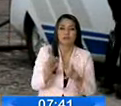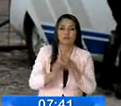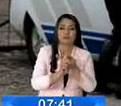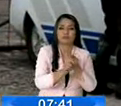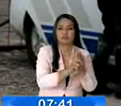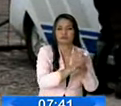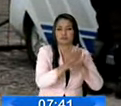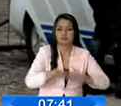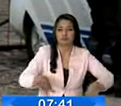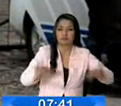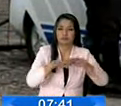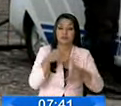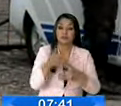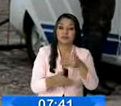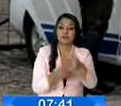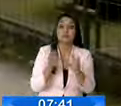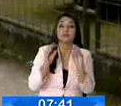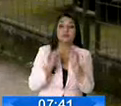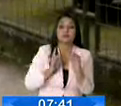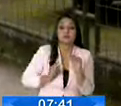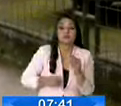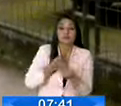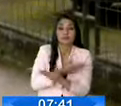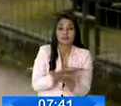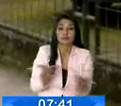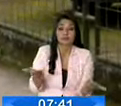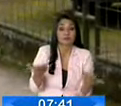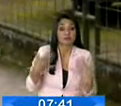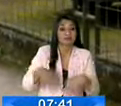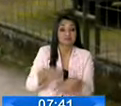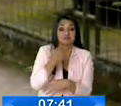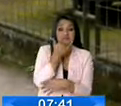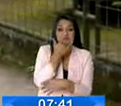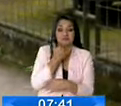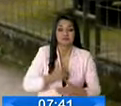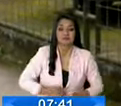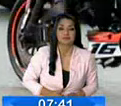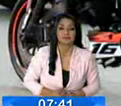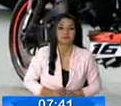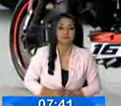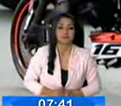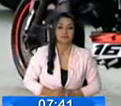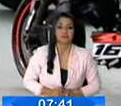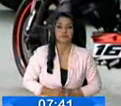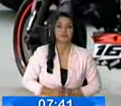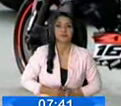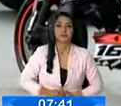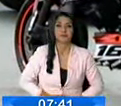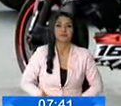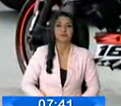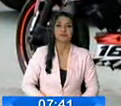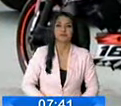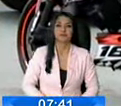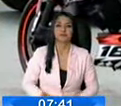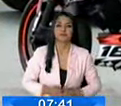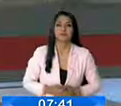las próximas horas se ampliarían detalles de este millonario delito. Desde Santo Domingo de los Áchilas, informó Gisela